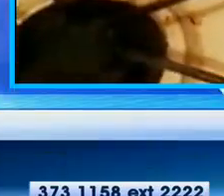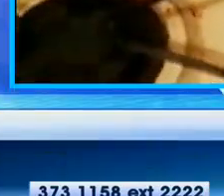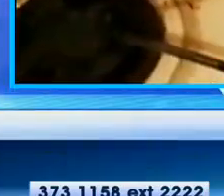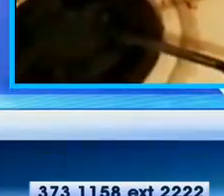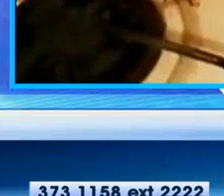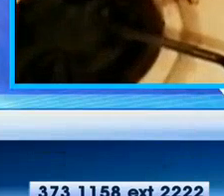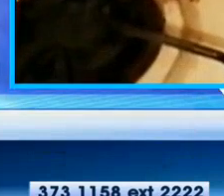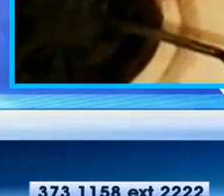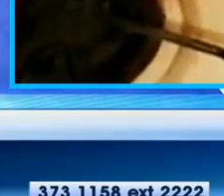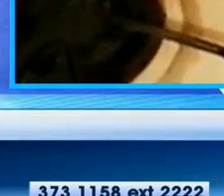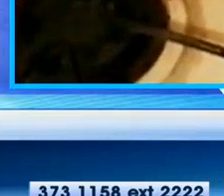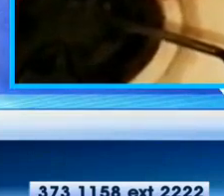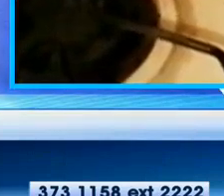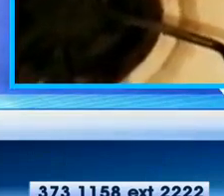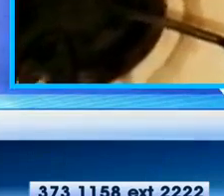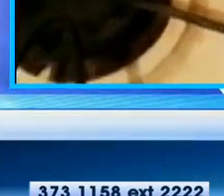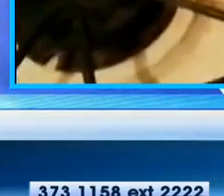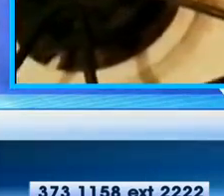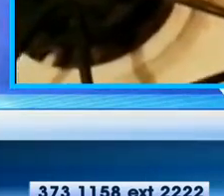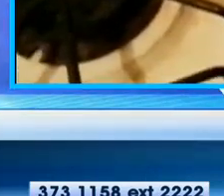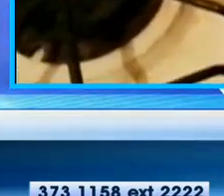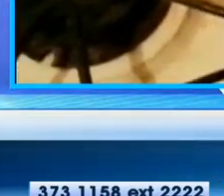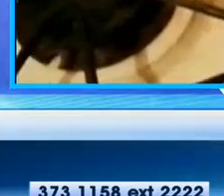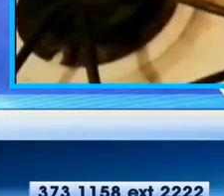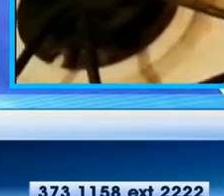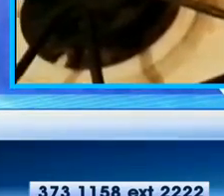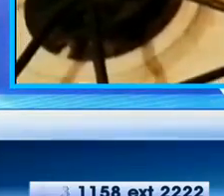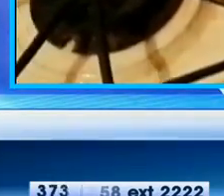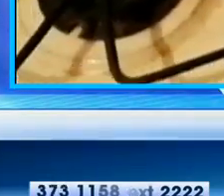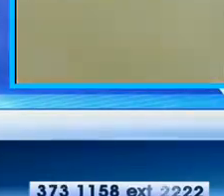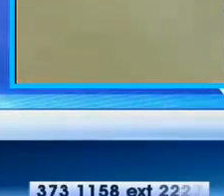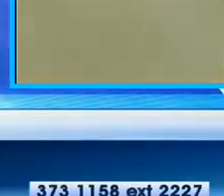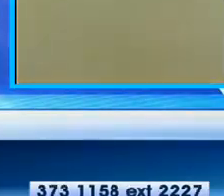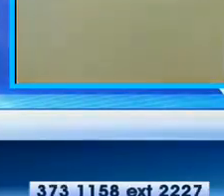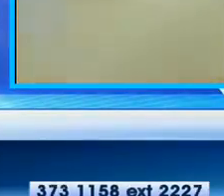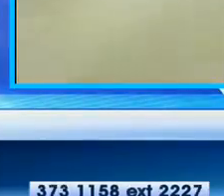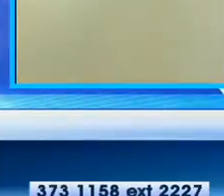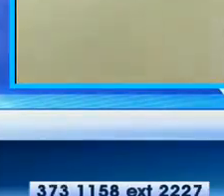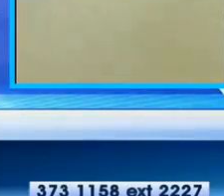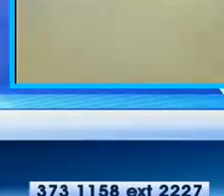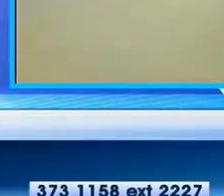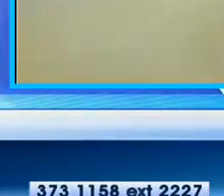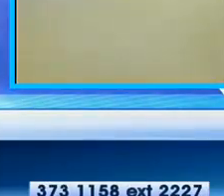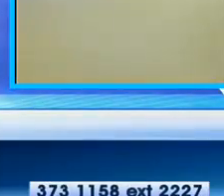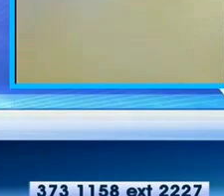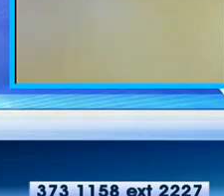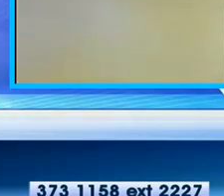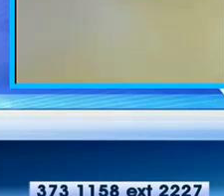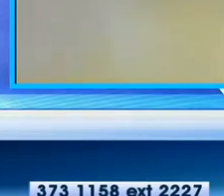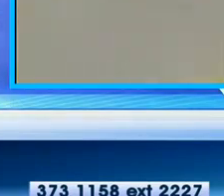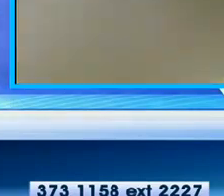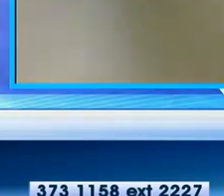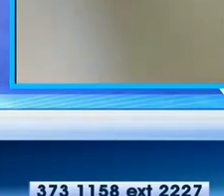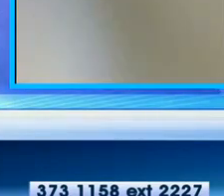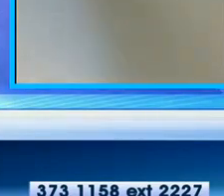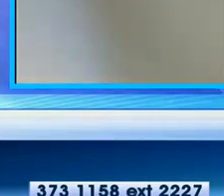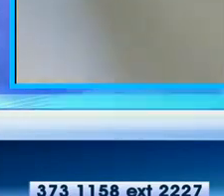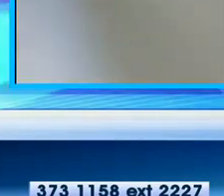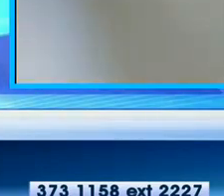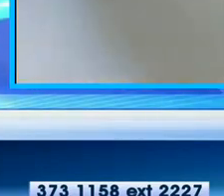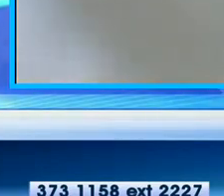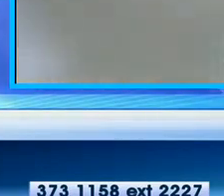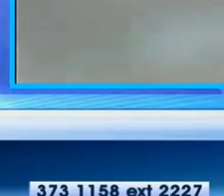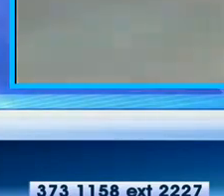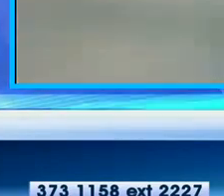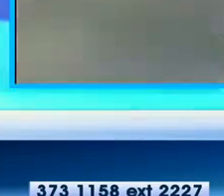plástico? Entonces podemos decir, bueno, yo te compré, a ti te compré el quintal. Y ahora vuelta, puede decir, bueno, yo te compré